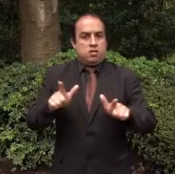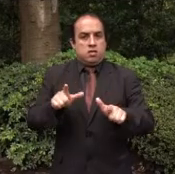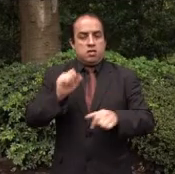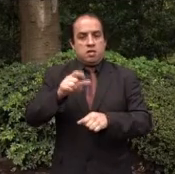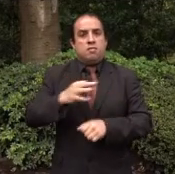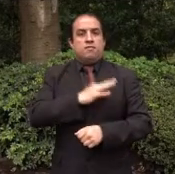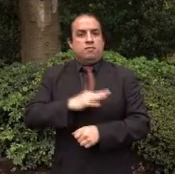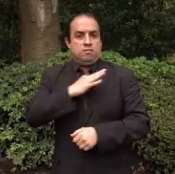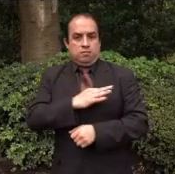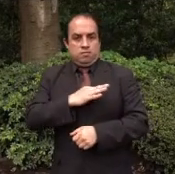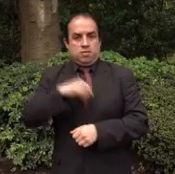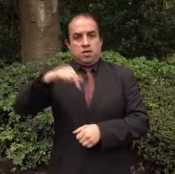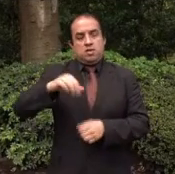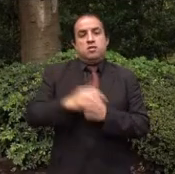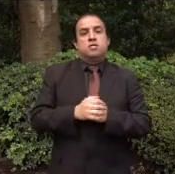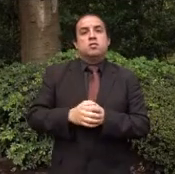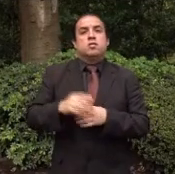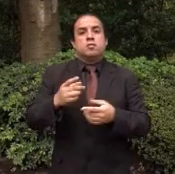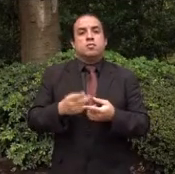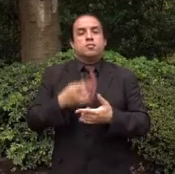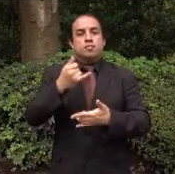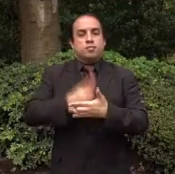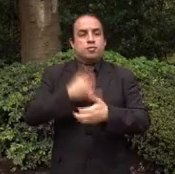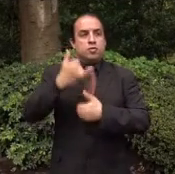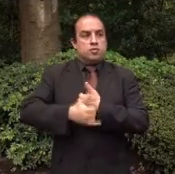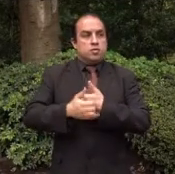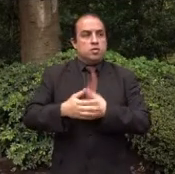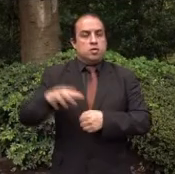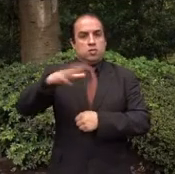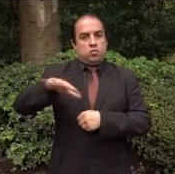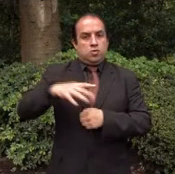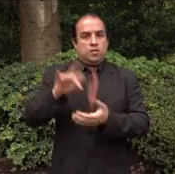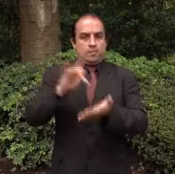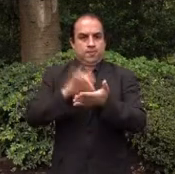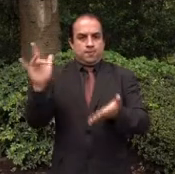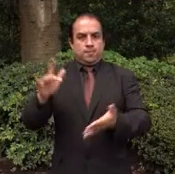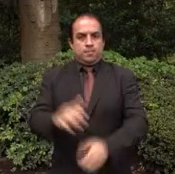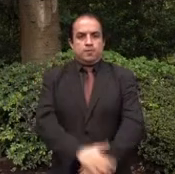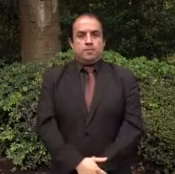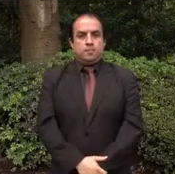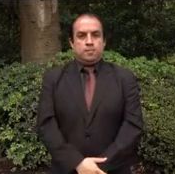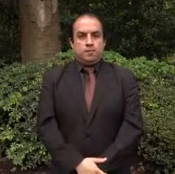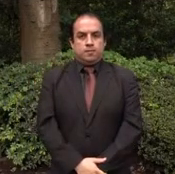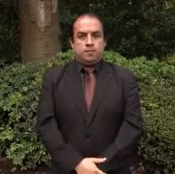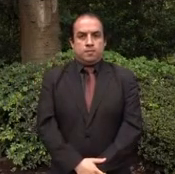felices. Este proyecto es lo que busca garantizar. Muchas gracias. Buenos días.